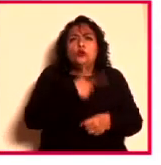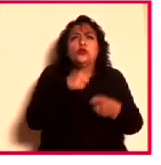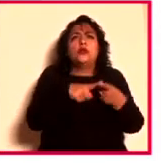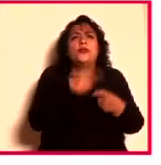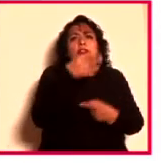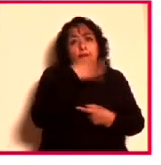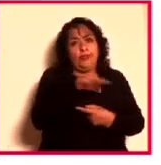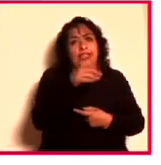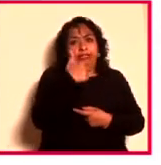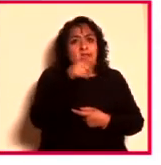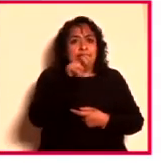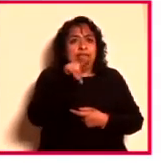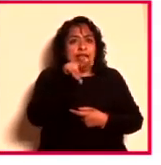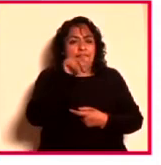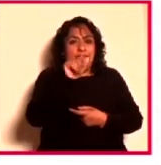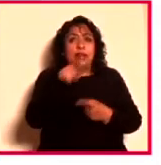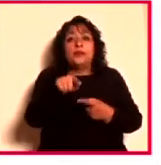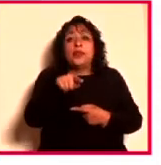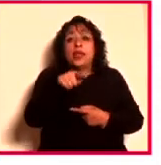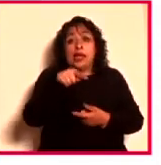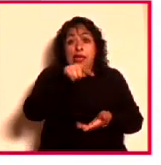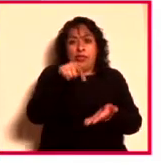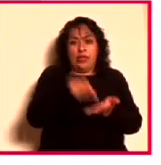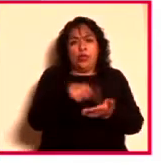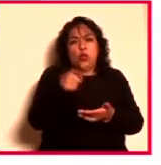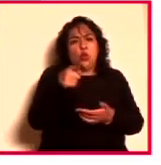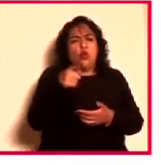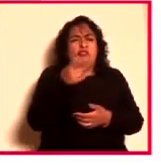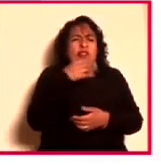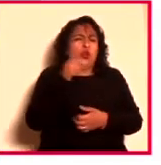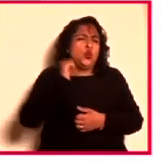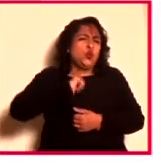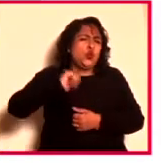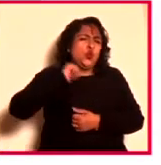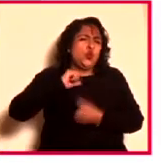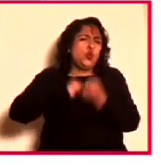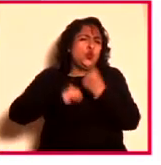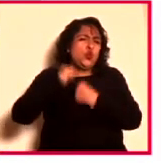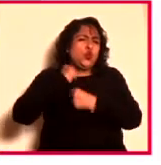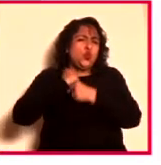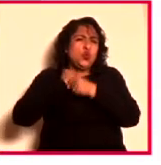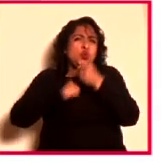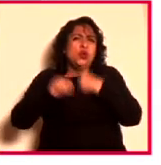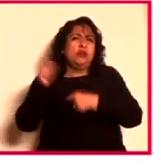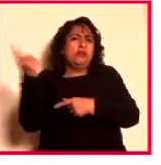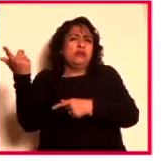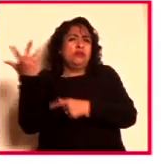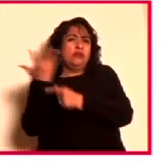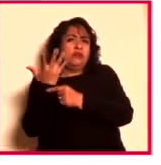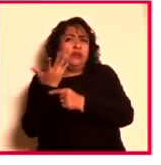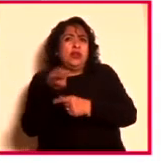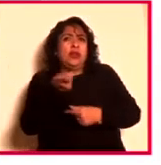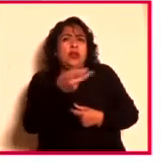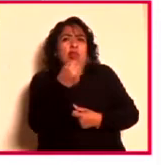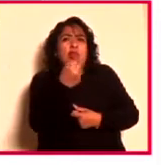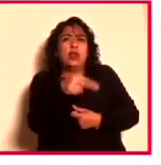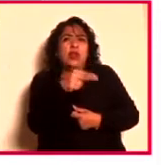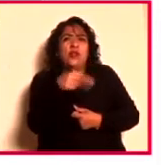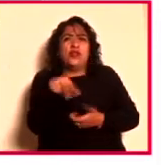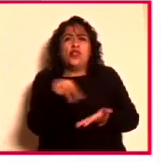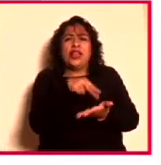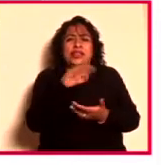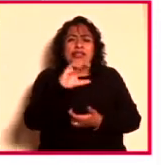Galeana. Galeana tiene una fiesta muy antiquísima que ellos le llaman danza de chicaleros o